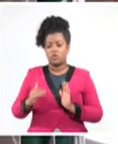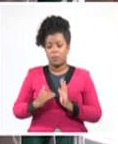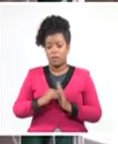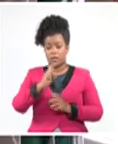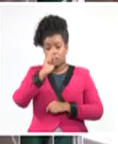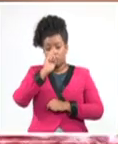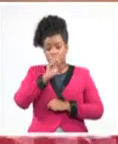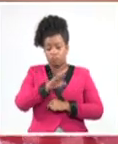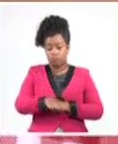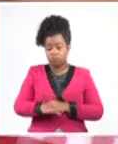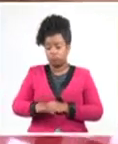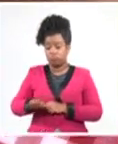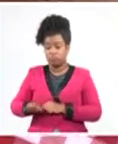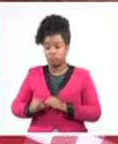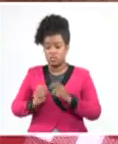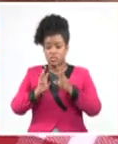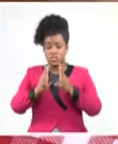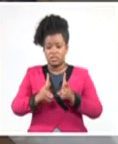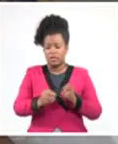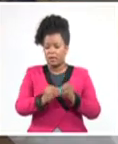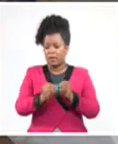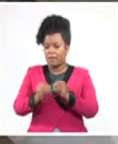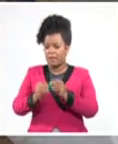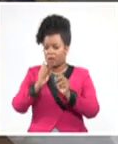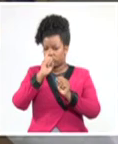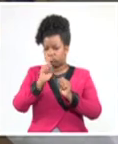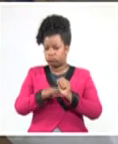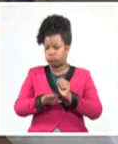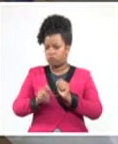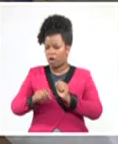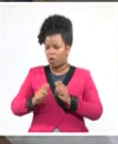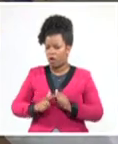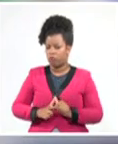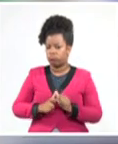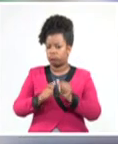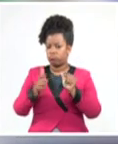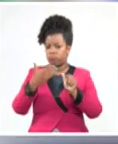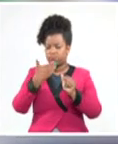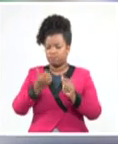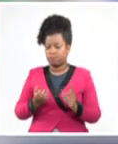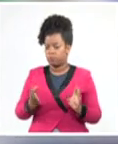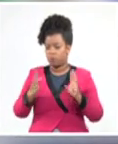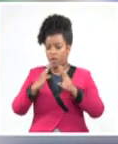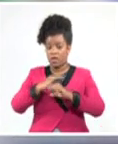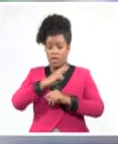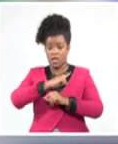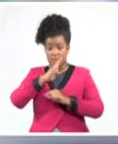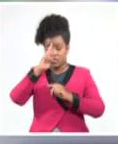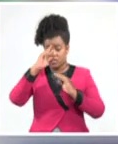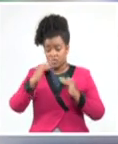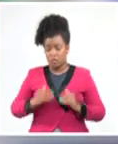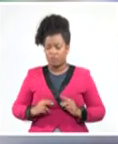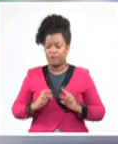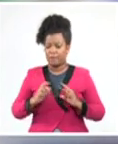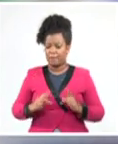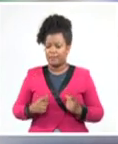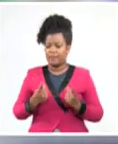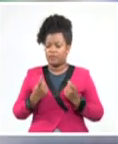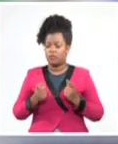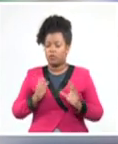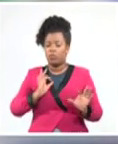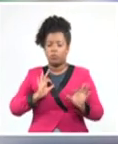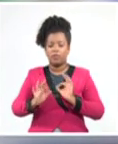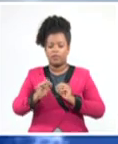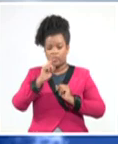las cifras de contagios en ese grupo poblacional no mejoran por lo que las autoridades sanitarias reiteran la necesidad de extremar